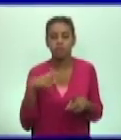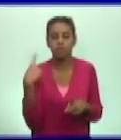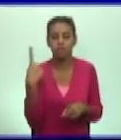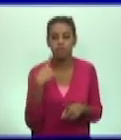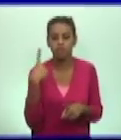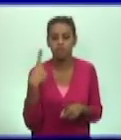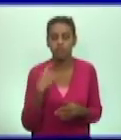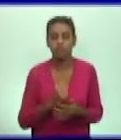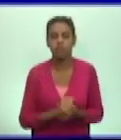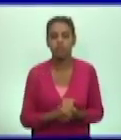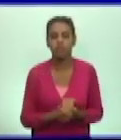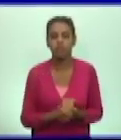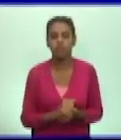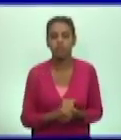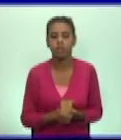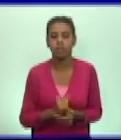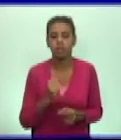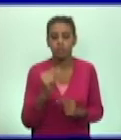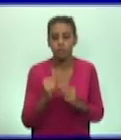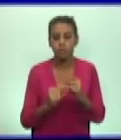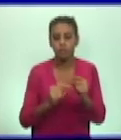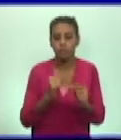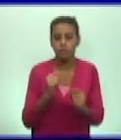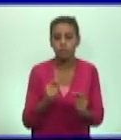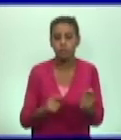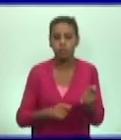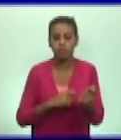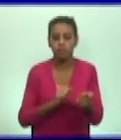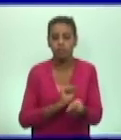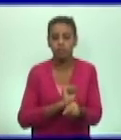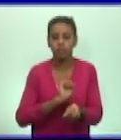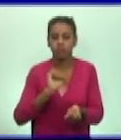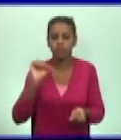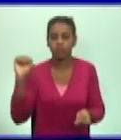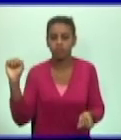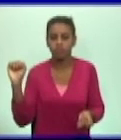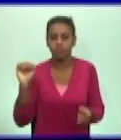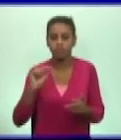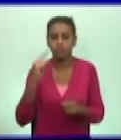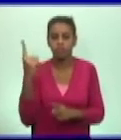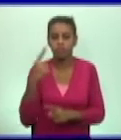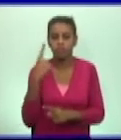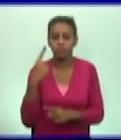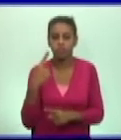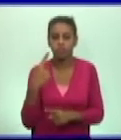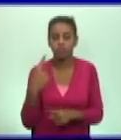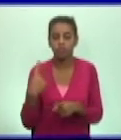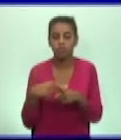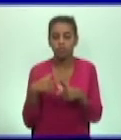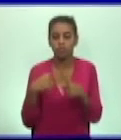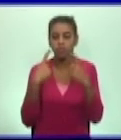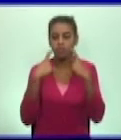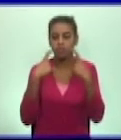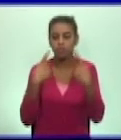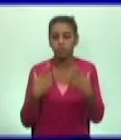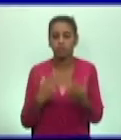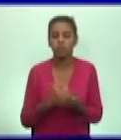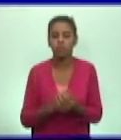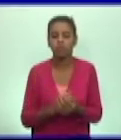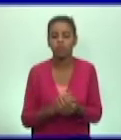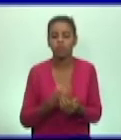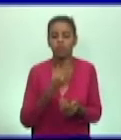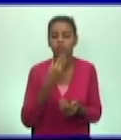quiera, que se fue llevando a través de este Frente de Liberación Nacional, se fueron desarrollando acciones importantes, entre las que se va a destacar este